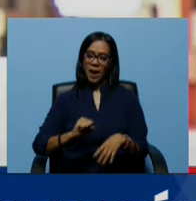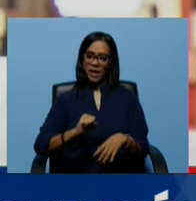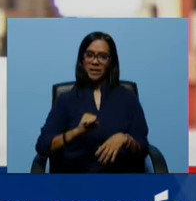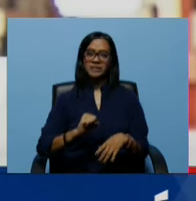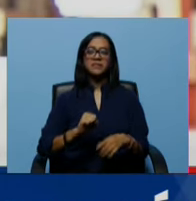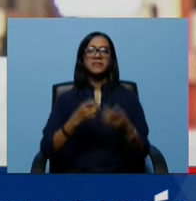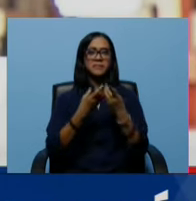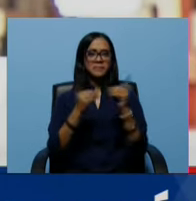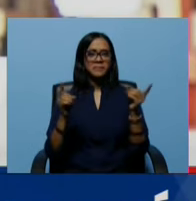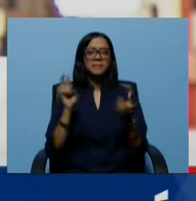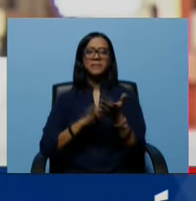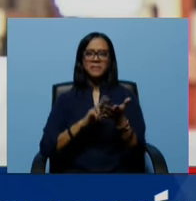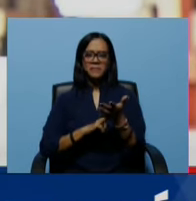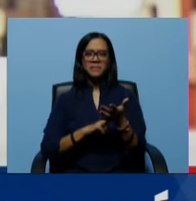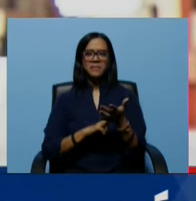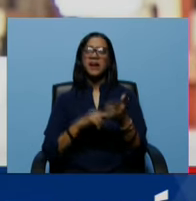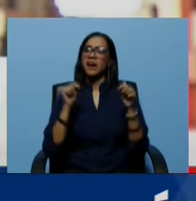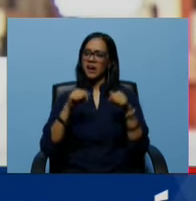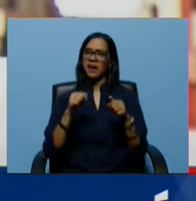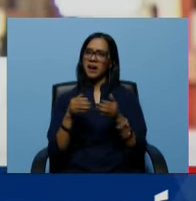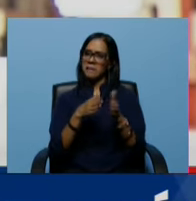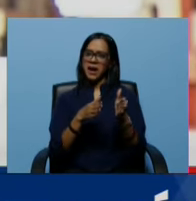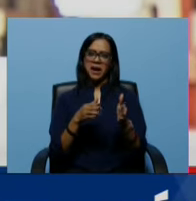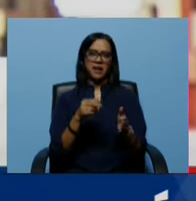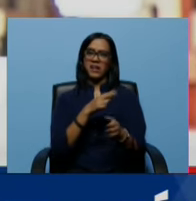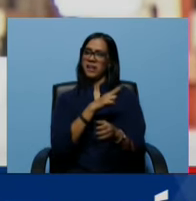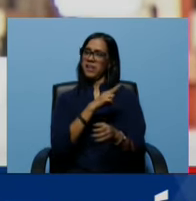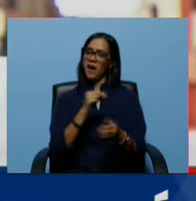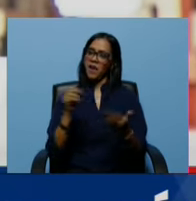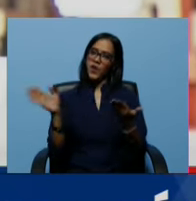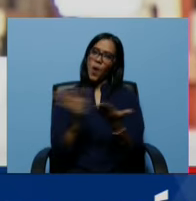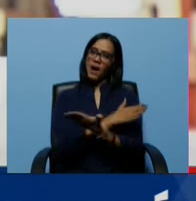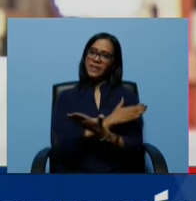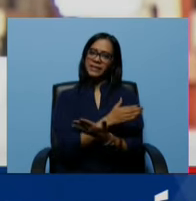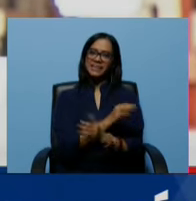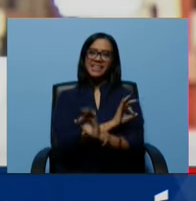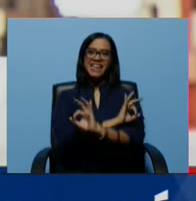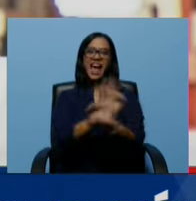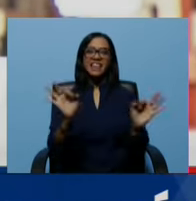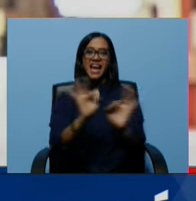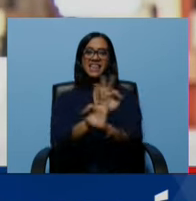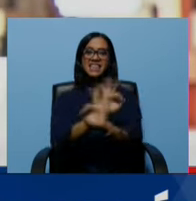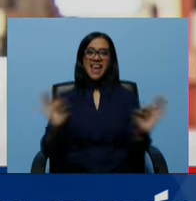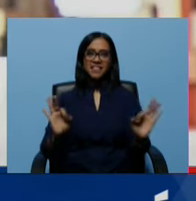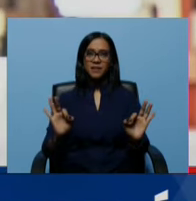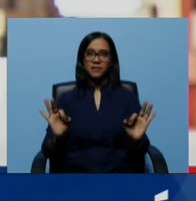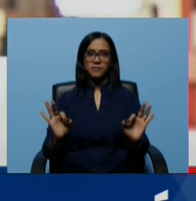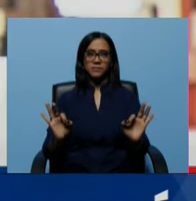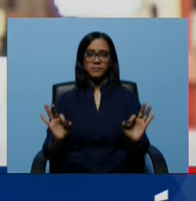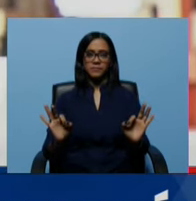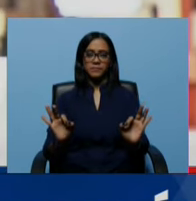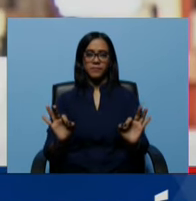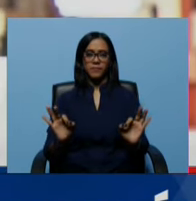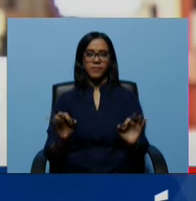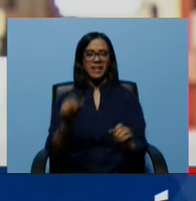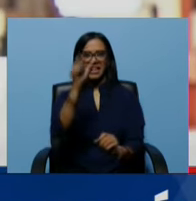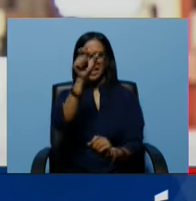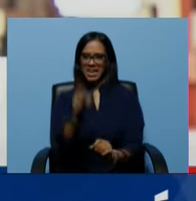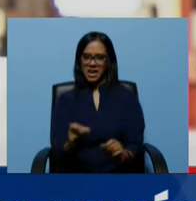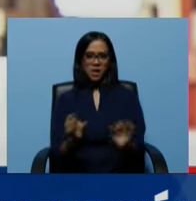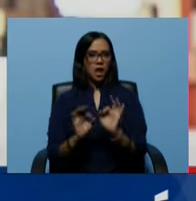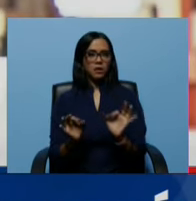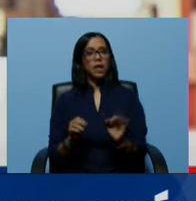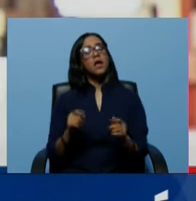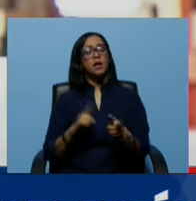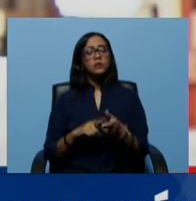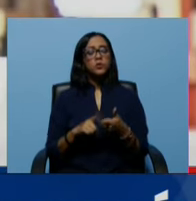de la democracia verdadera. Y de ese camino no saca nada, pero nada, ni nadie. Así